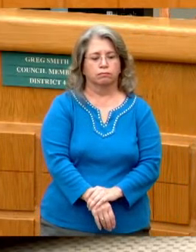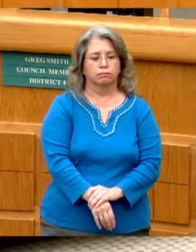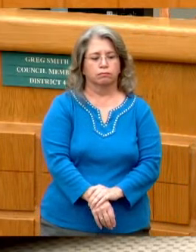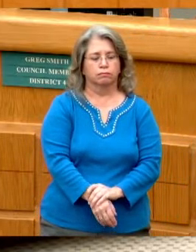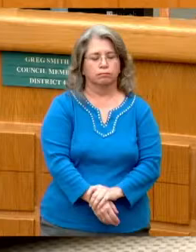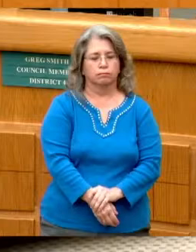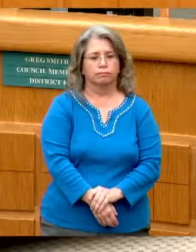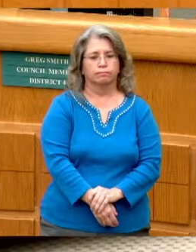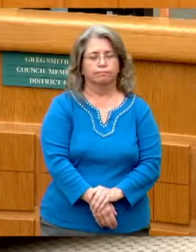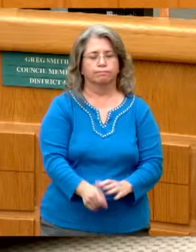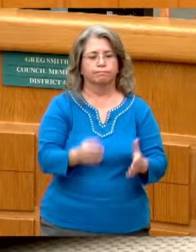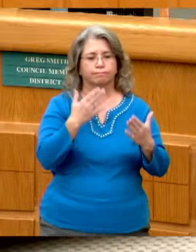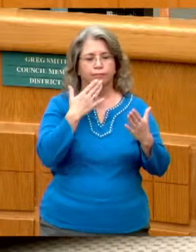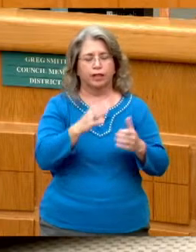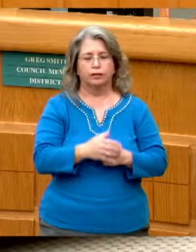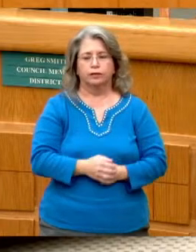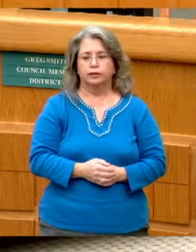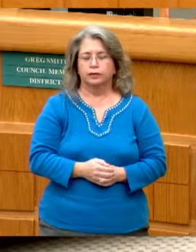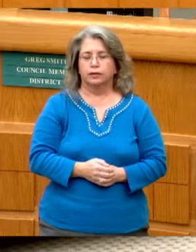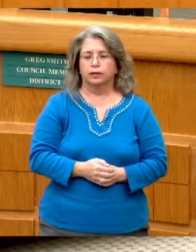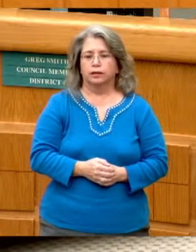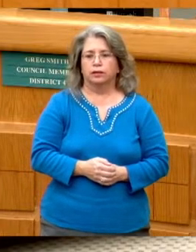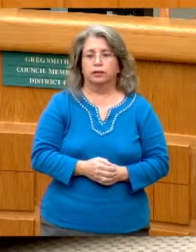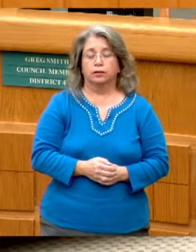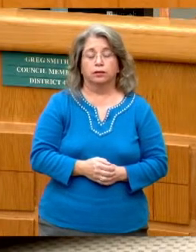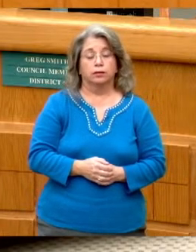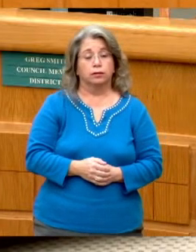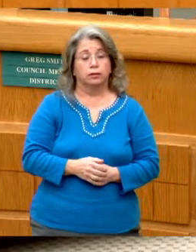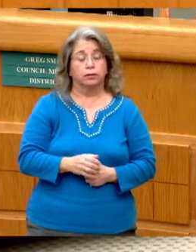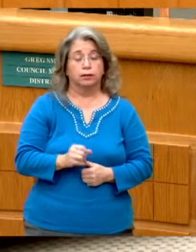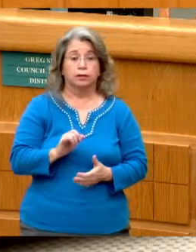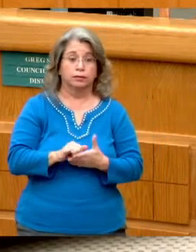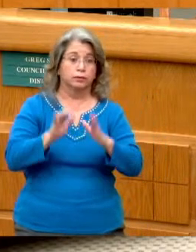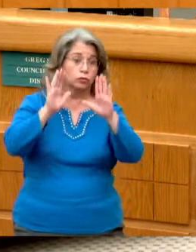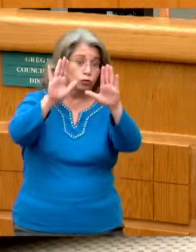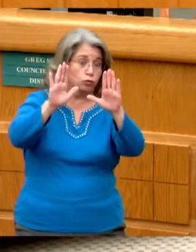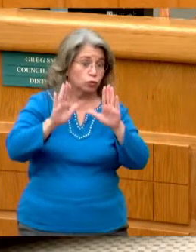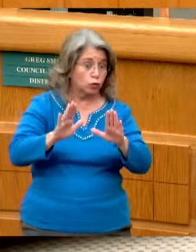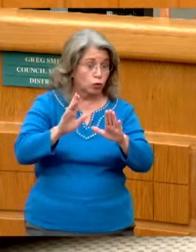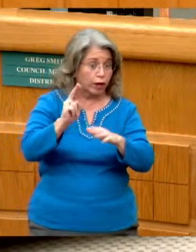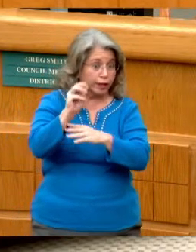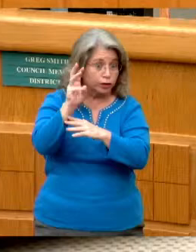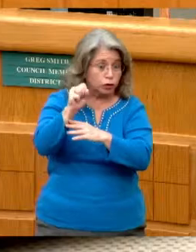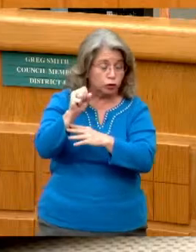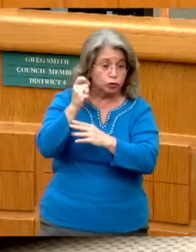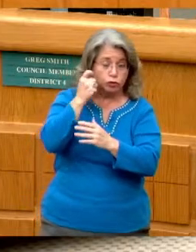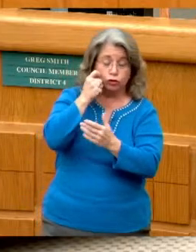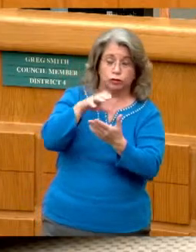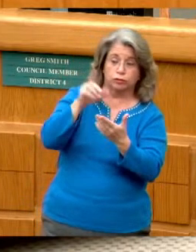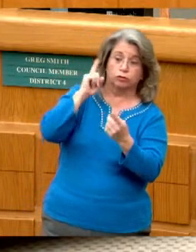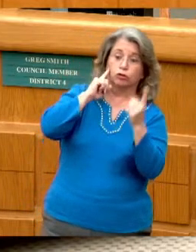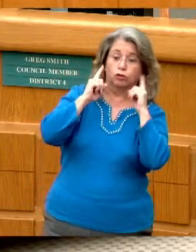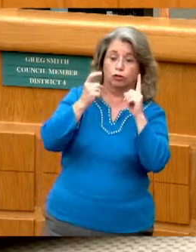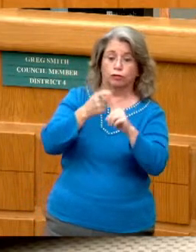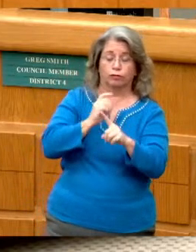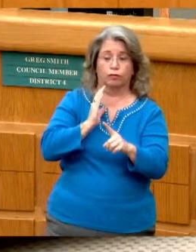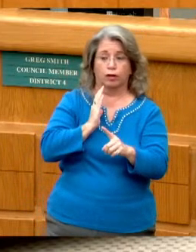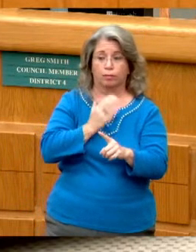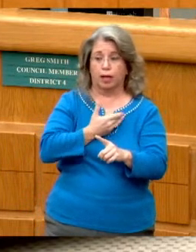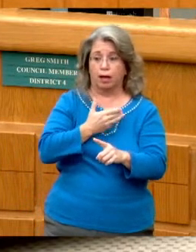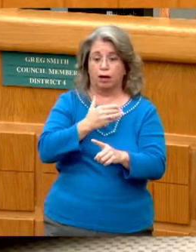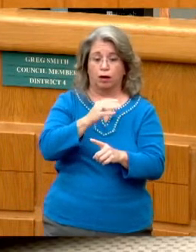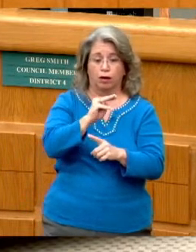You're done? Okay, thank you. So it's a great news. We just heard from our county judge and city